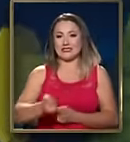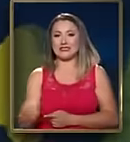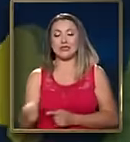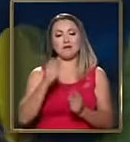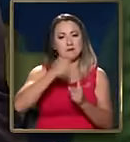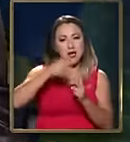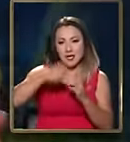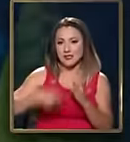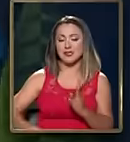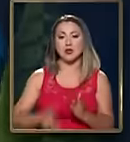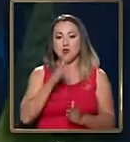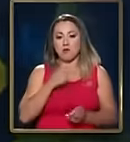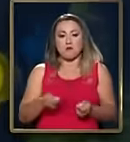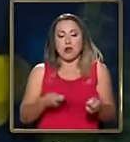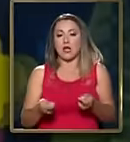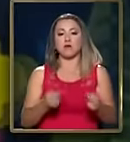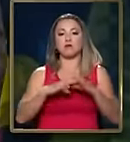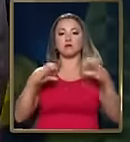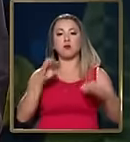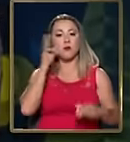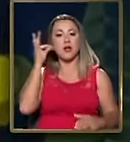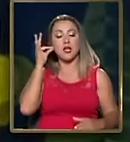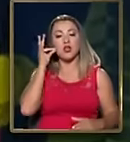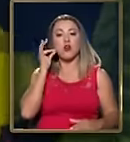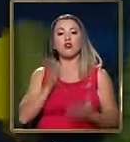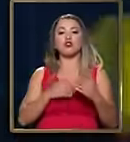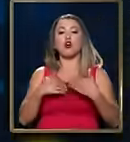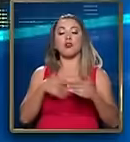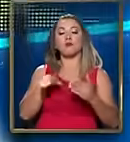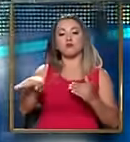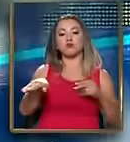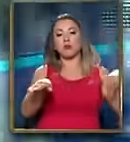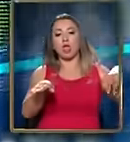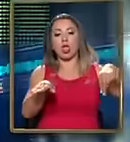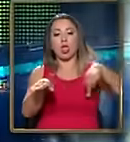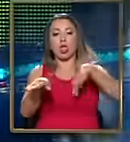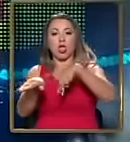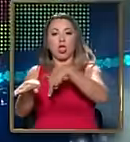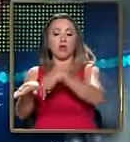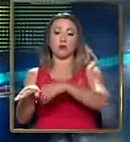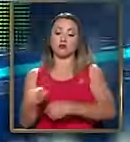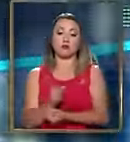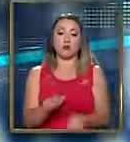que no tuve plata para el transporte escolar y el tío Jorge me la traía corriendo detrás del furgón, weón.